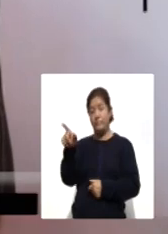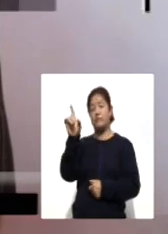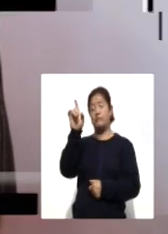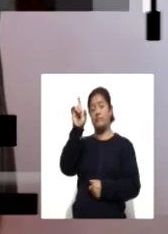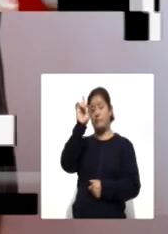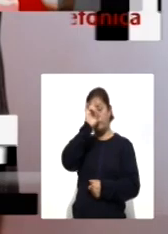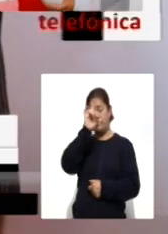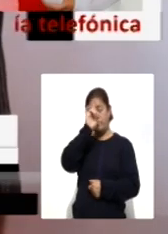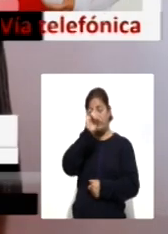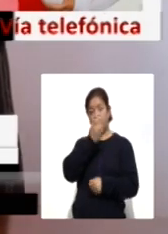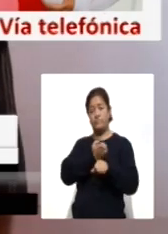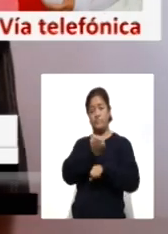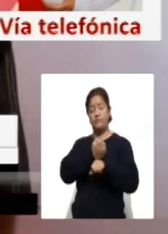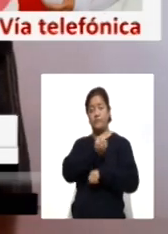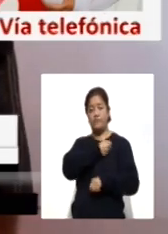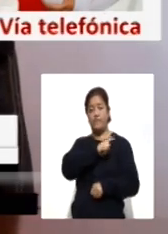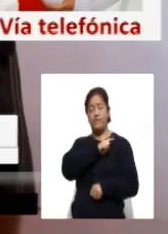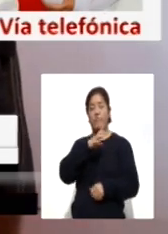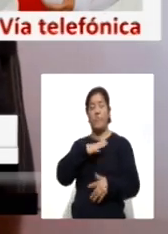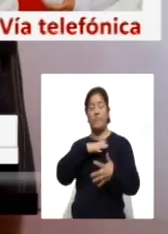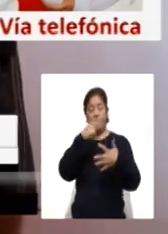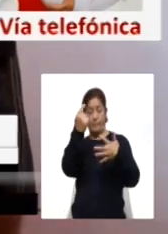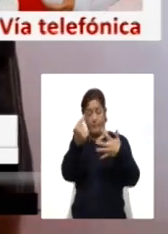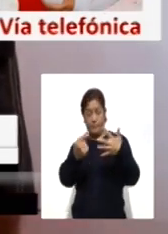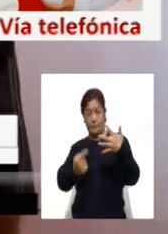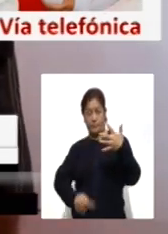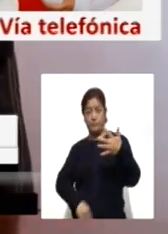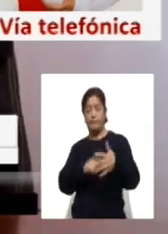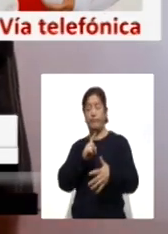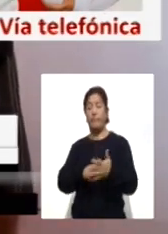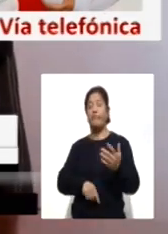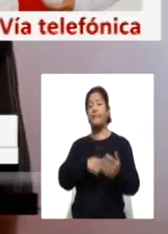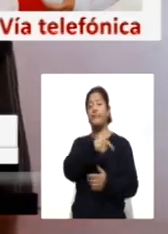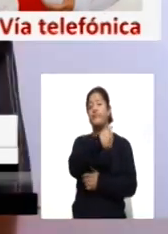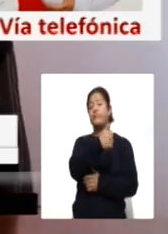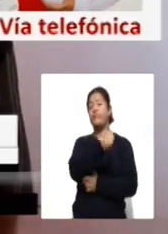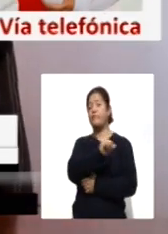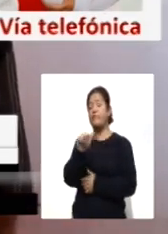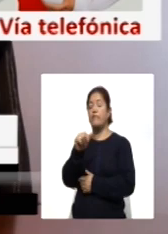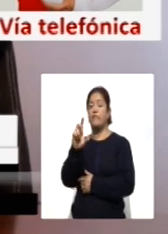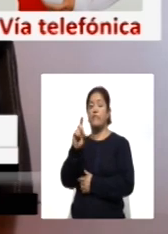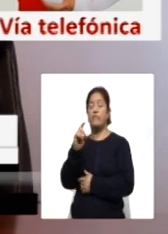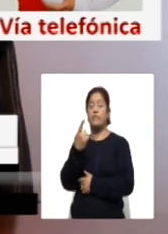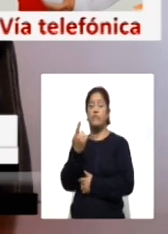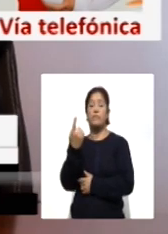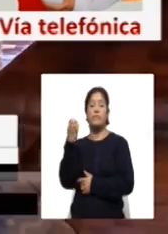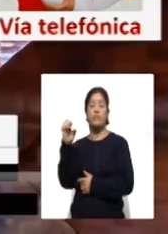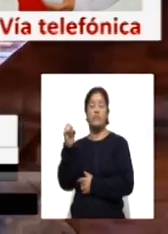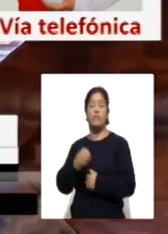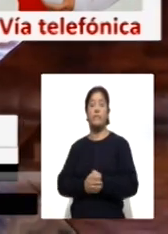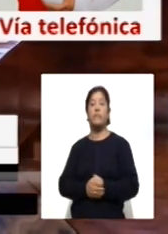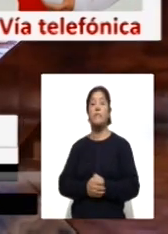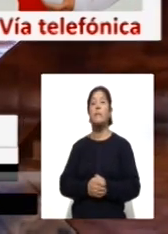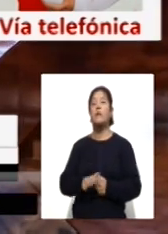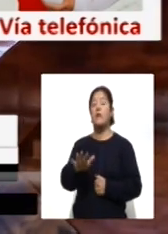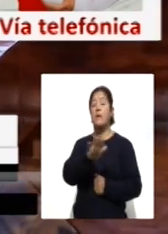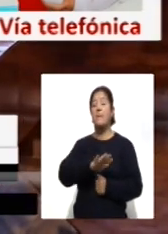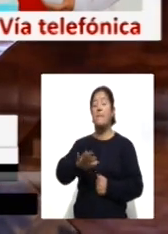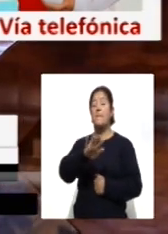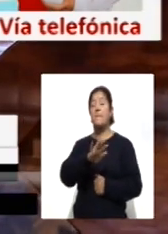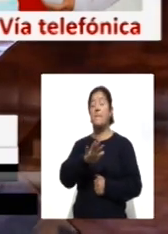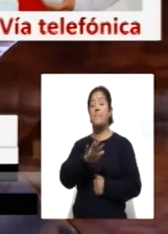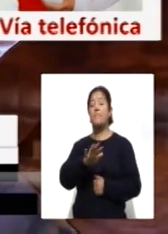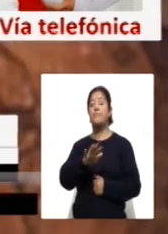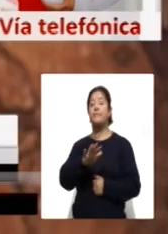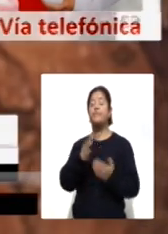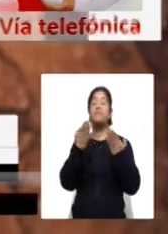Salud, se determinaron las siguientes medidas aplicables del 11 al 31 de enero. Para el sector público, el cierre de centros deportivos